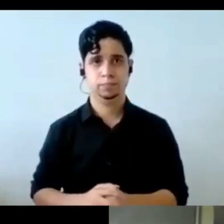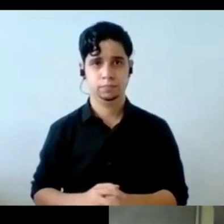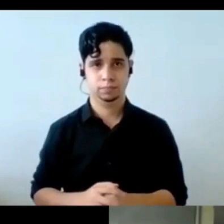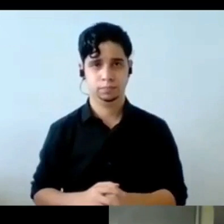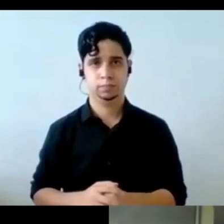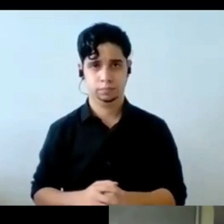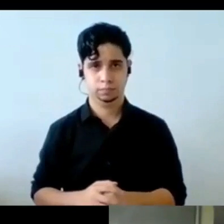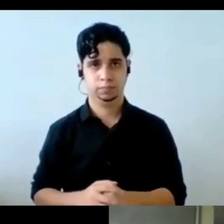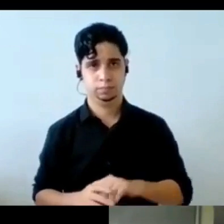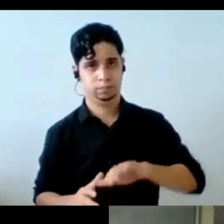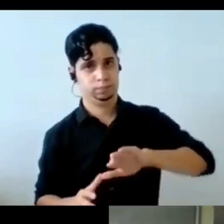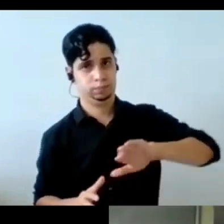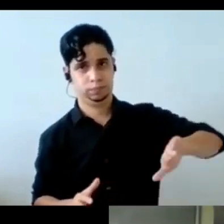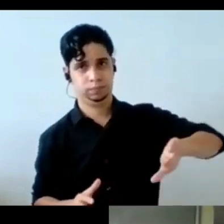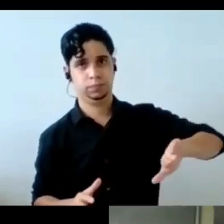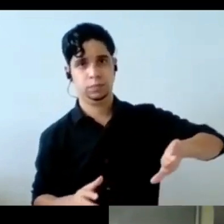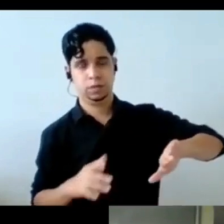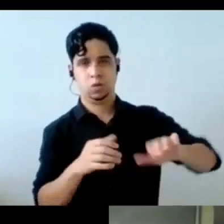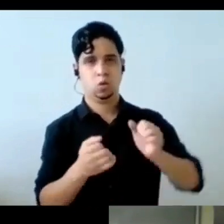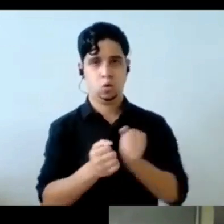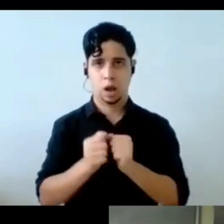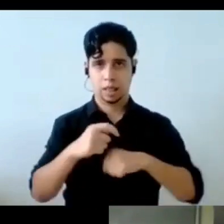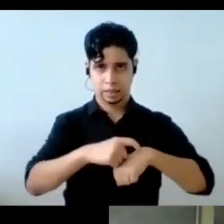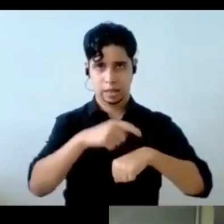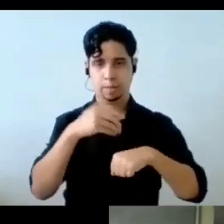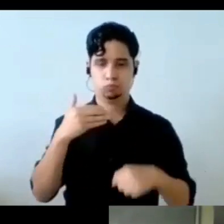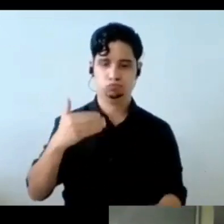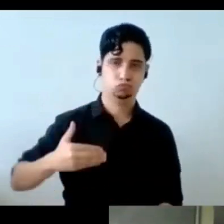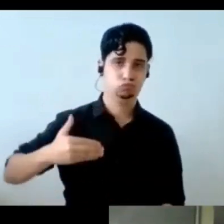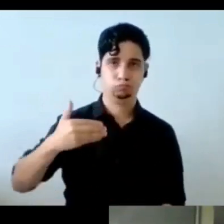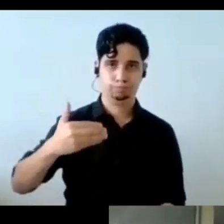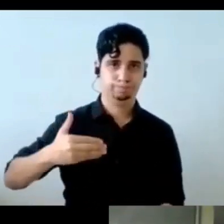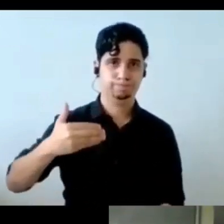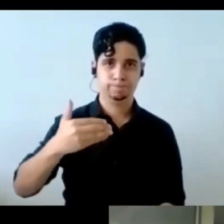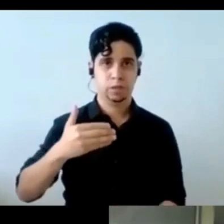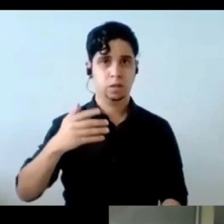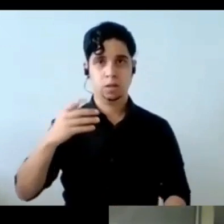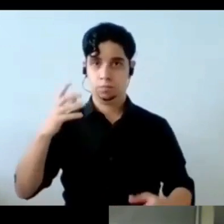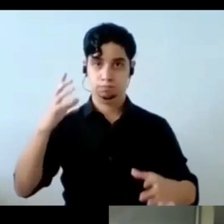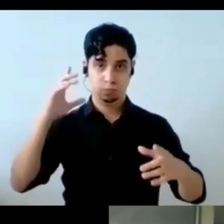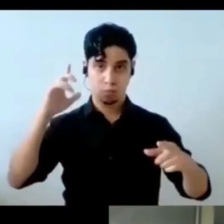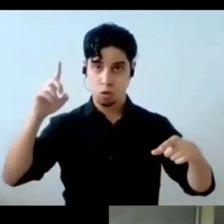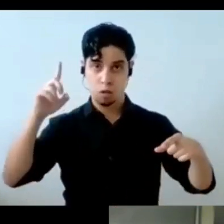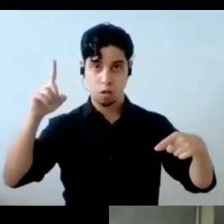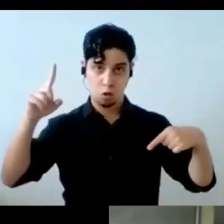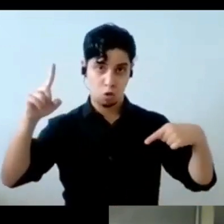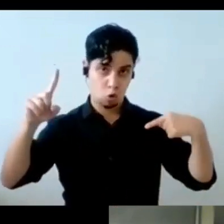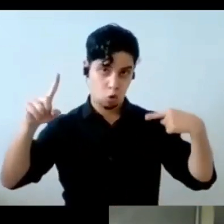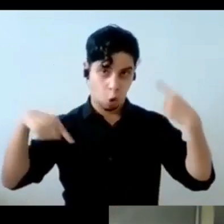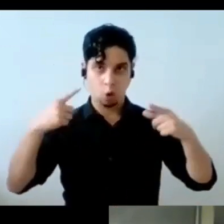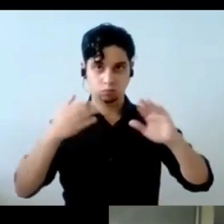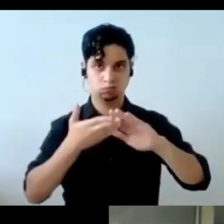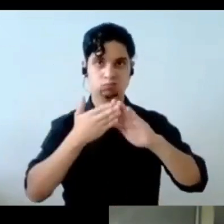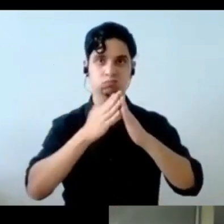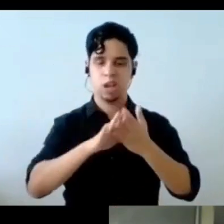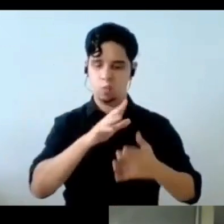entonces, pues, él como que poco a poco se volvió de verdad como tostado, como que, tú sabes, y le dio